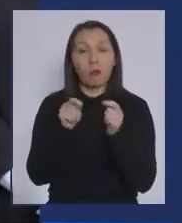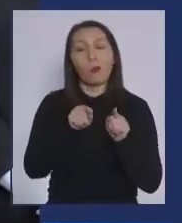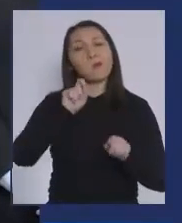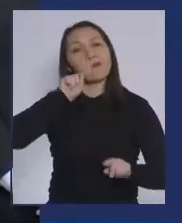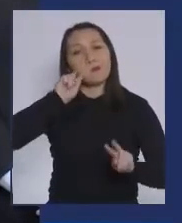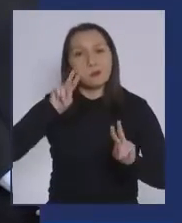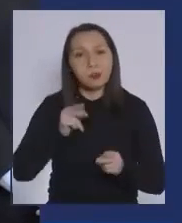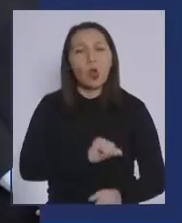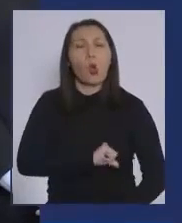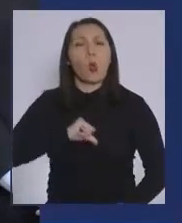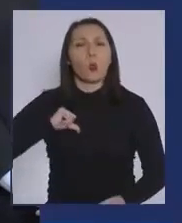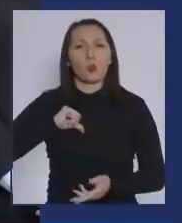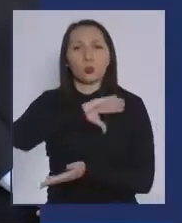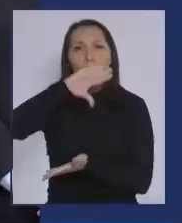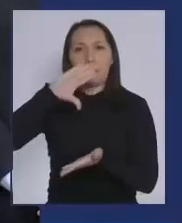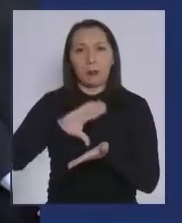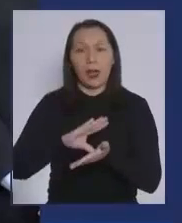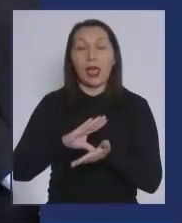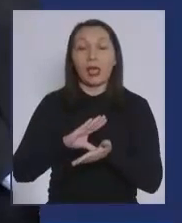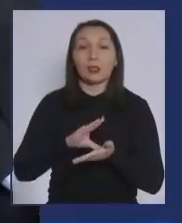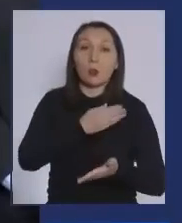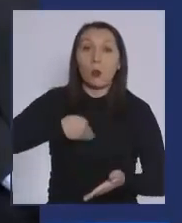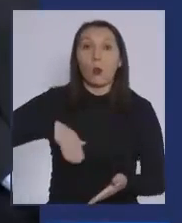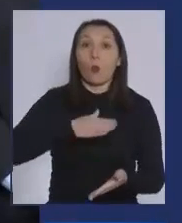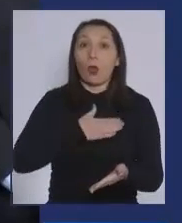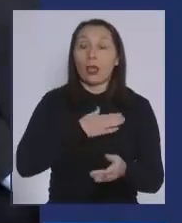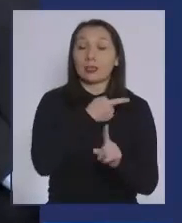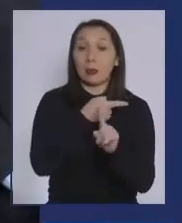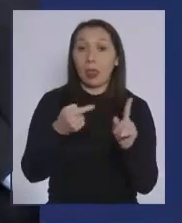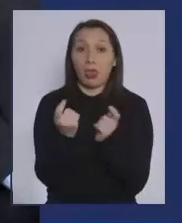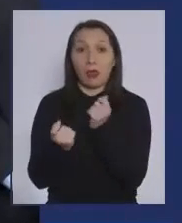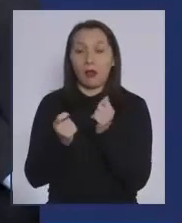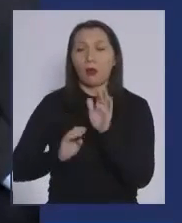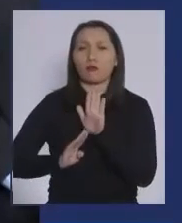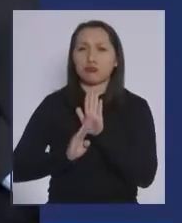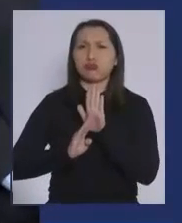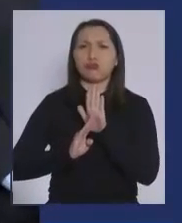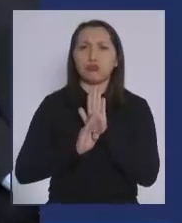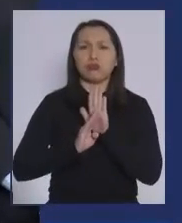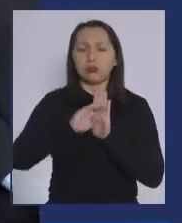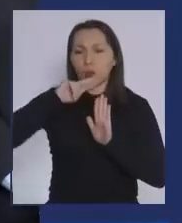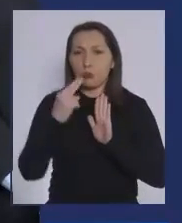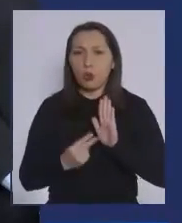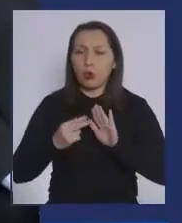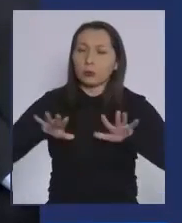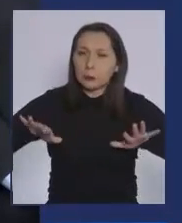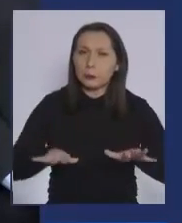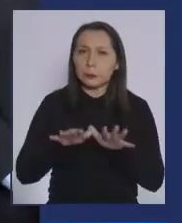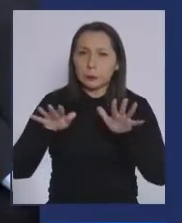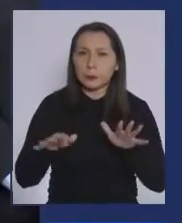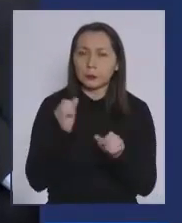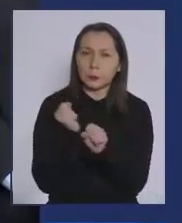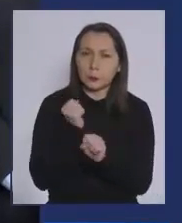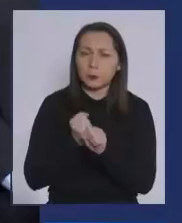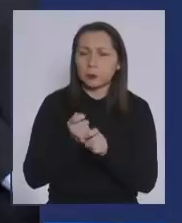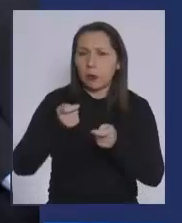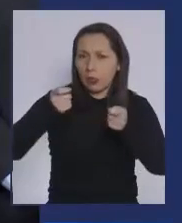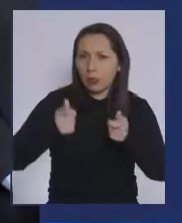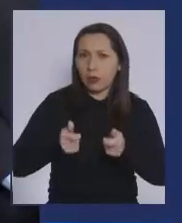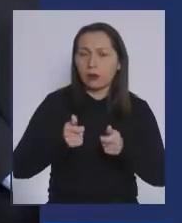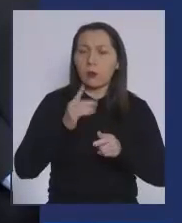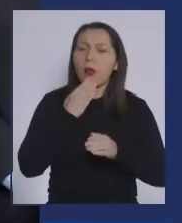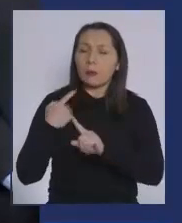orgullo de nuestro país porque nuestra clase media ha progresado en base a su propio esfuerzo talento y